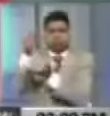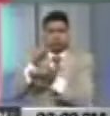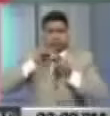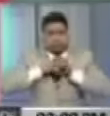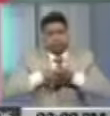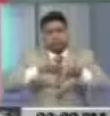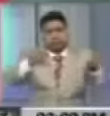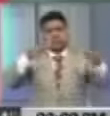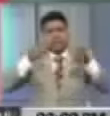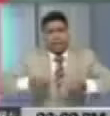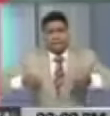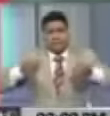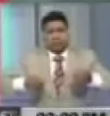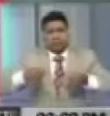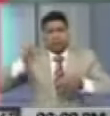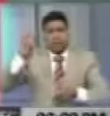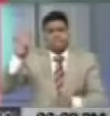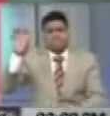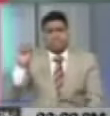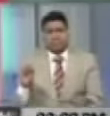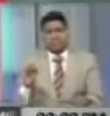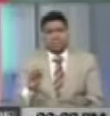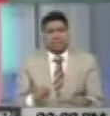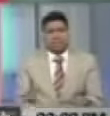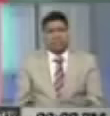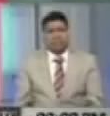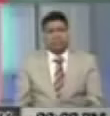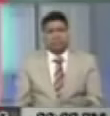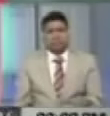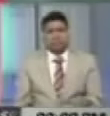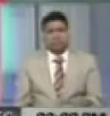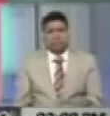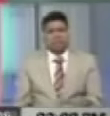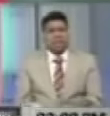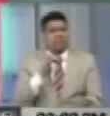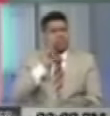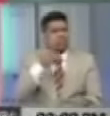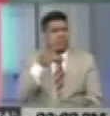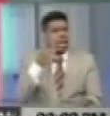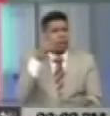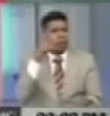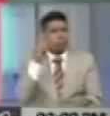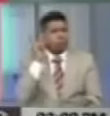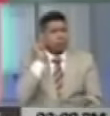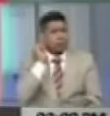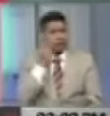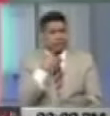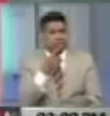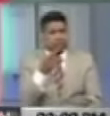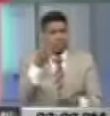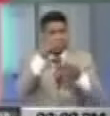En el mercado Mezuca, ubicado en el municipio Sucre del estado Miranda. Allí está Michelle Caballero y nos trae los detalles.